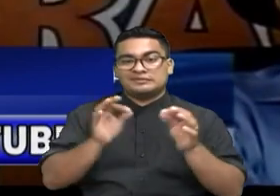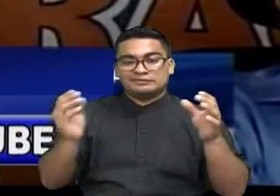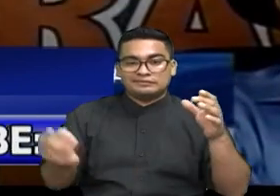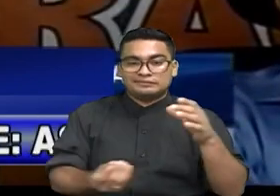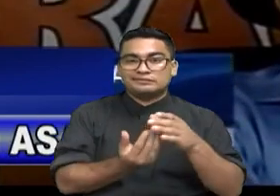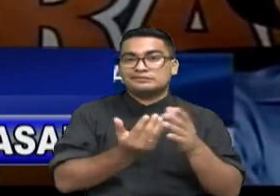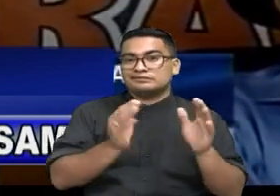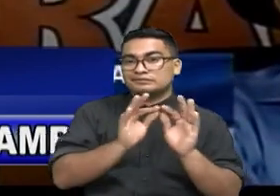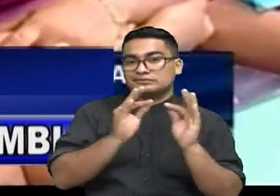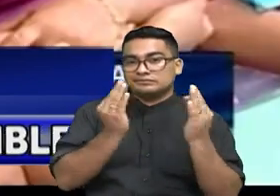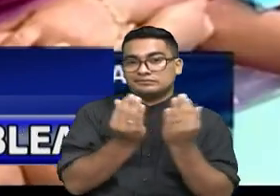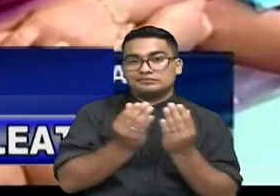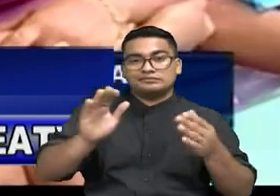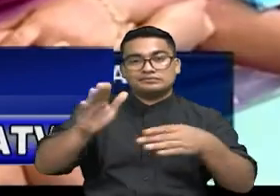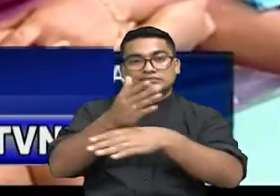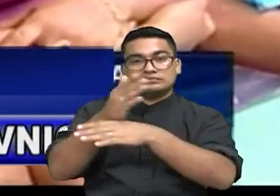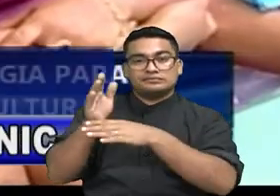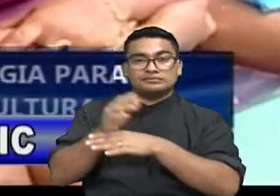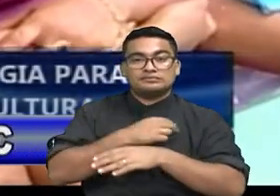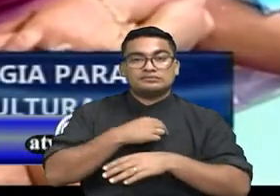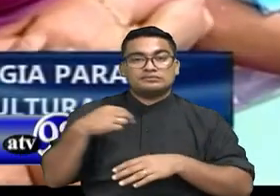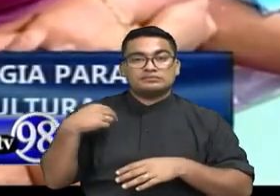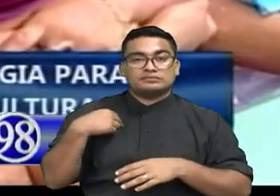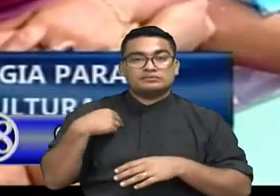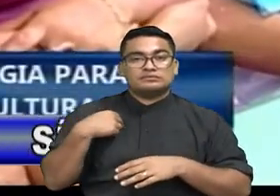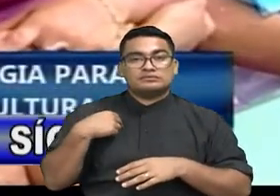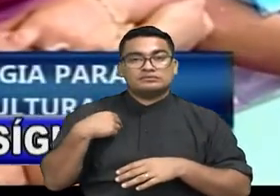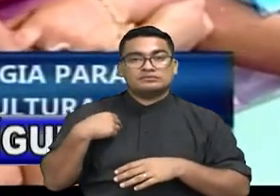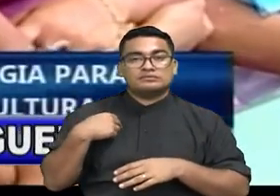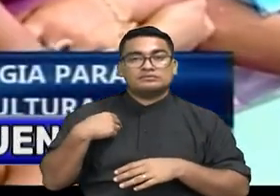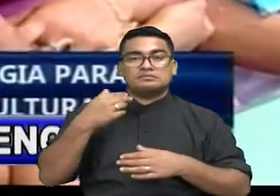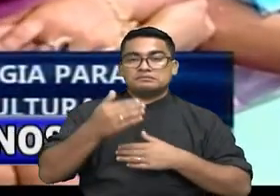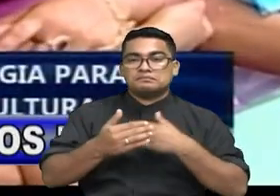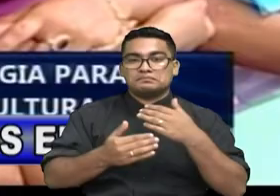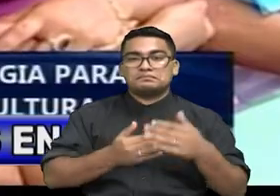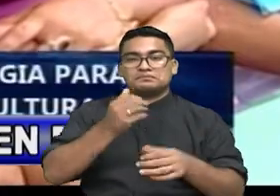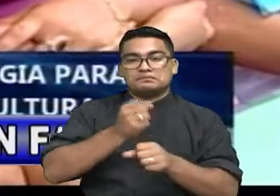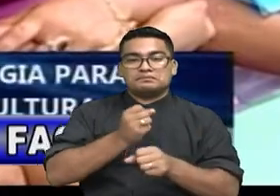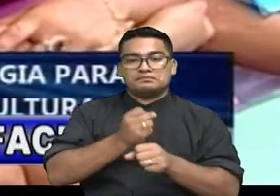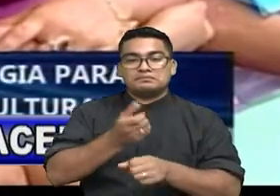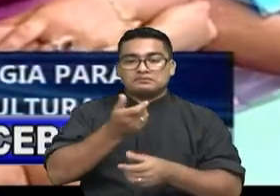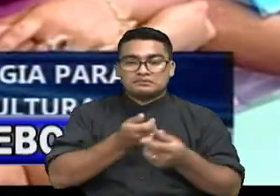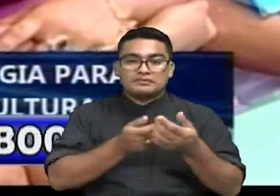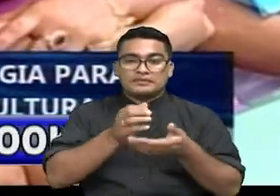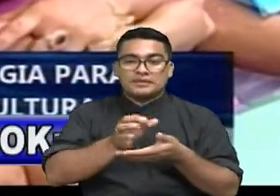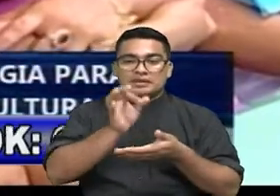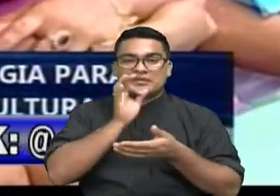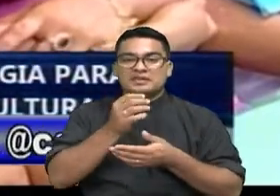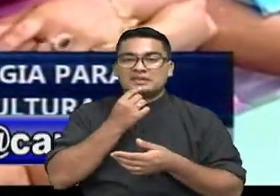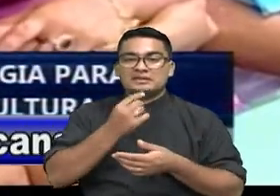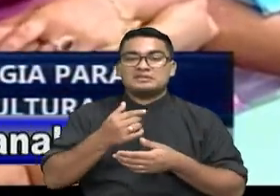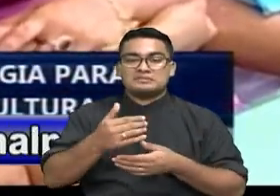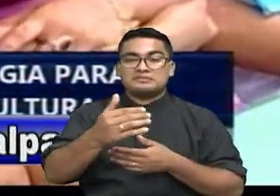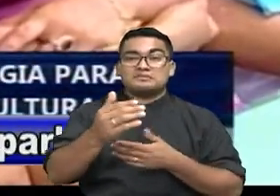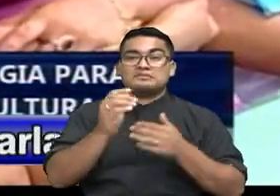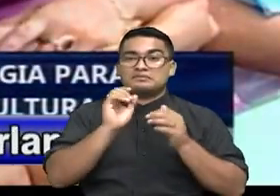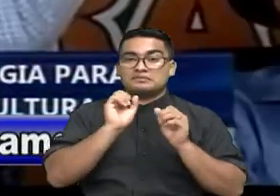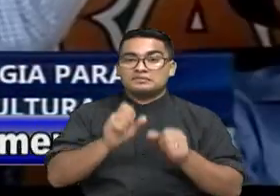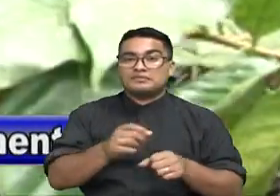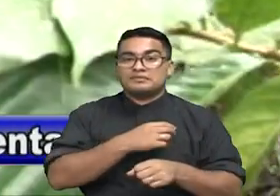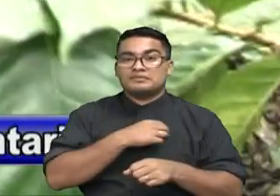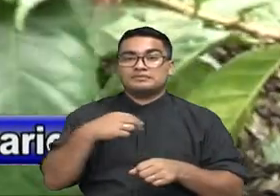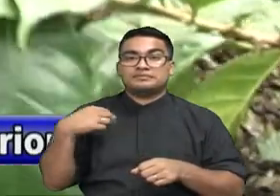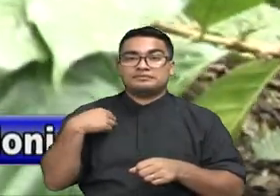la familia en las diferentes etapas del proceso productivo. Y eso lo tendremos que retomar